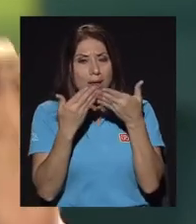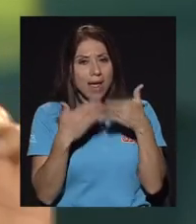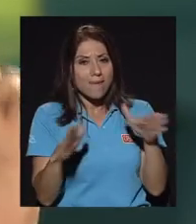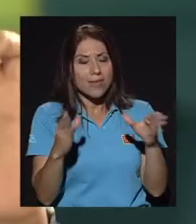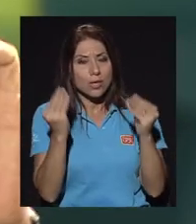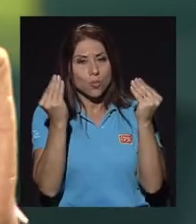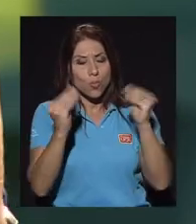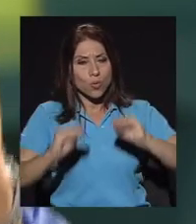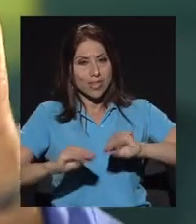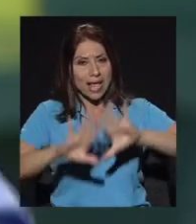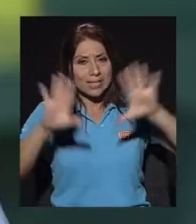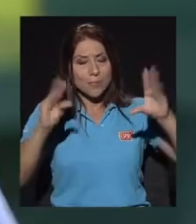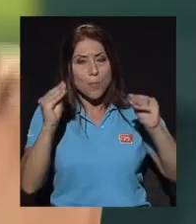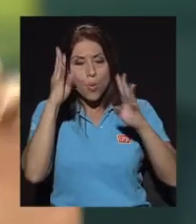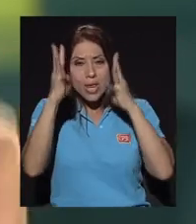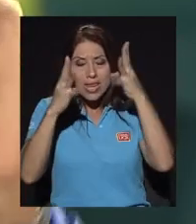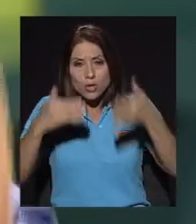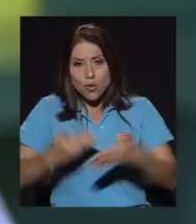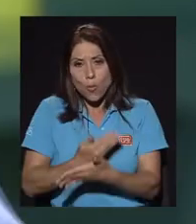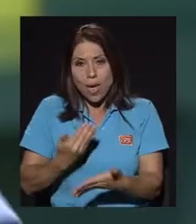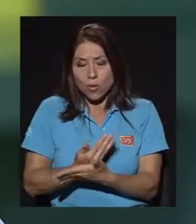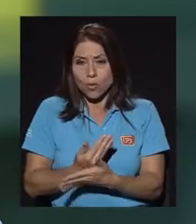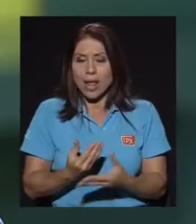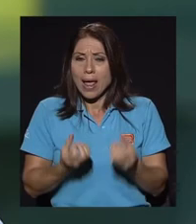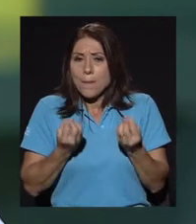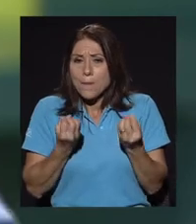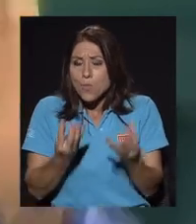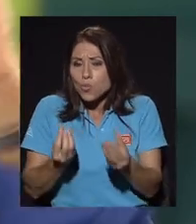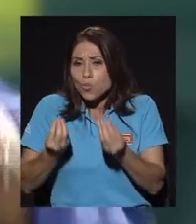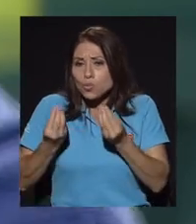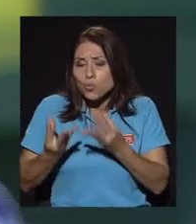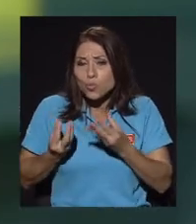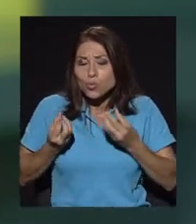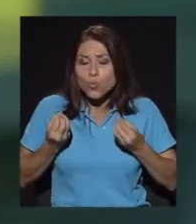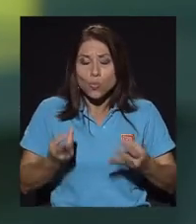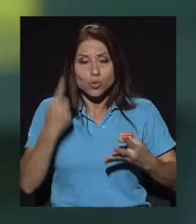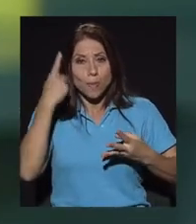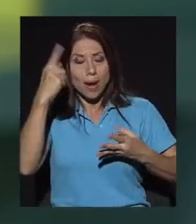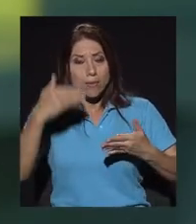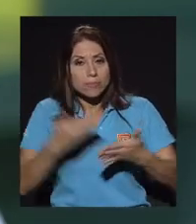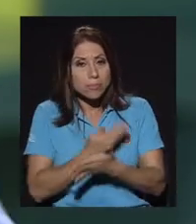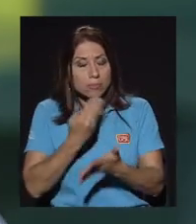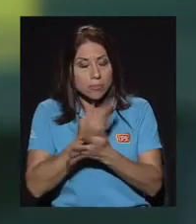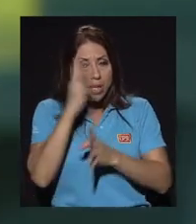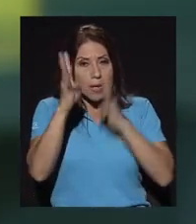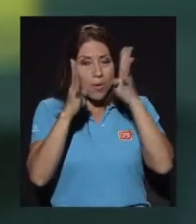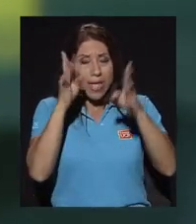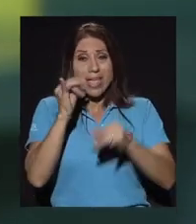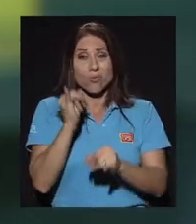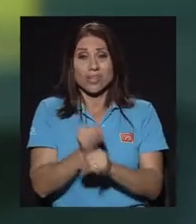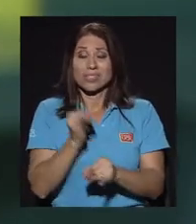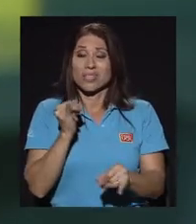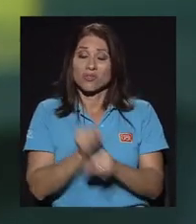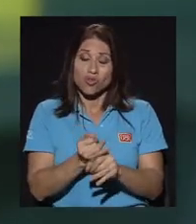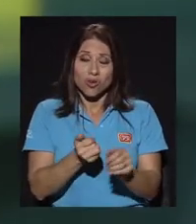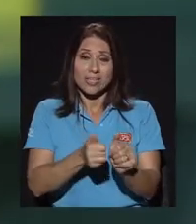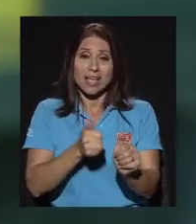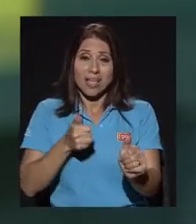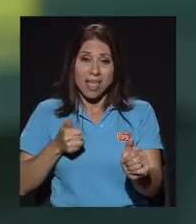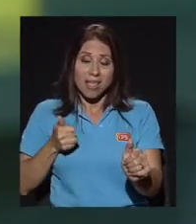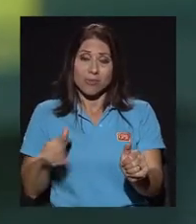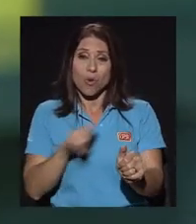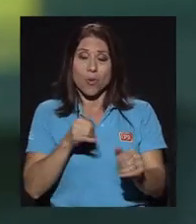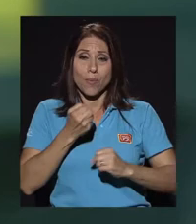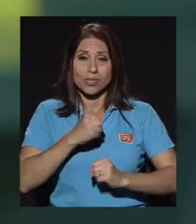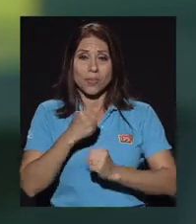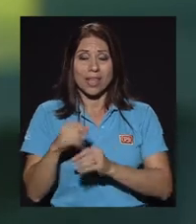muy innovador. Hay muchísimo, muchísimo que innovar en una institución que se ha quedado tan